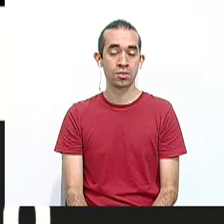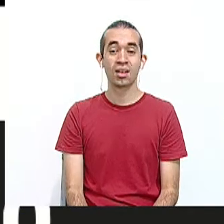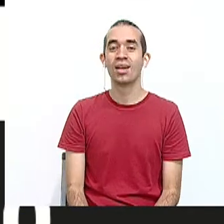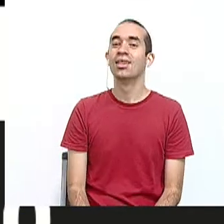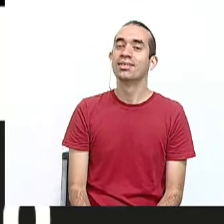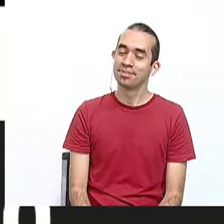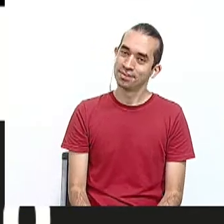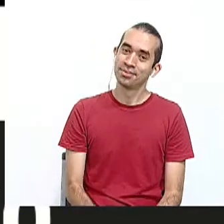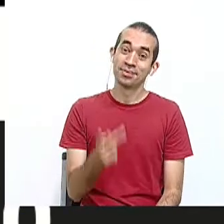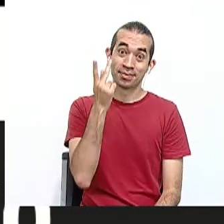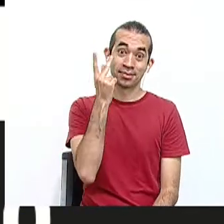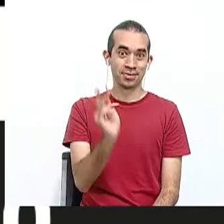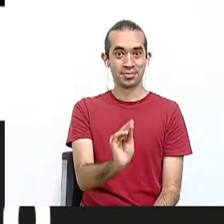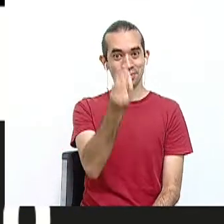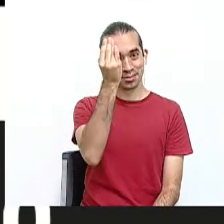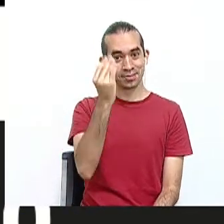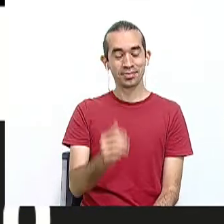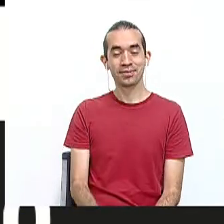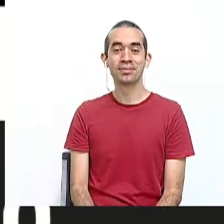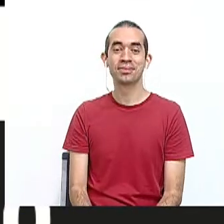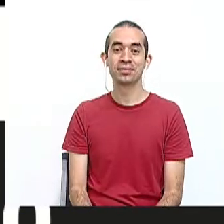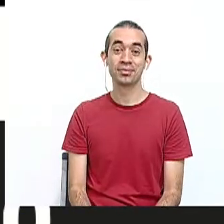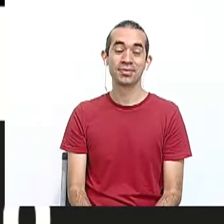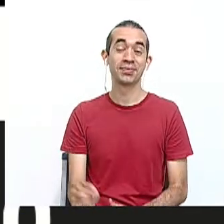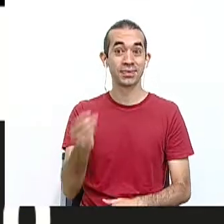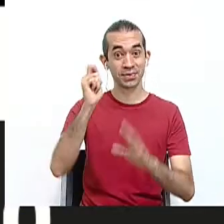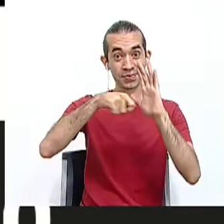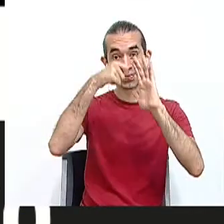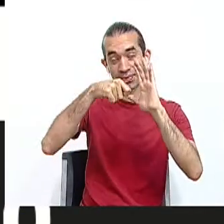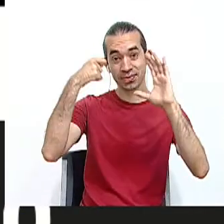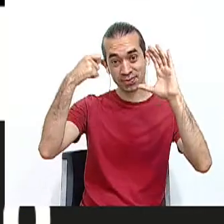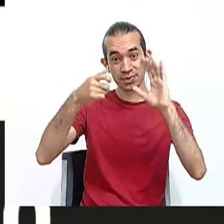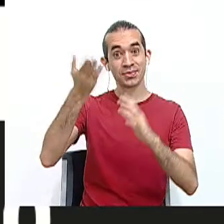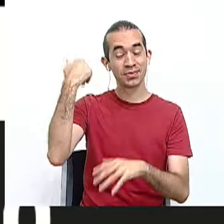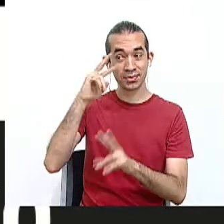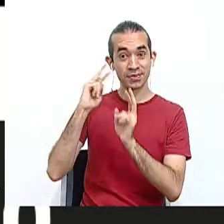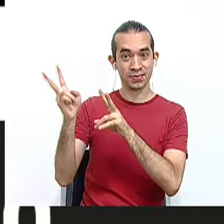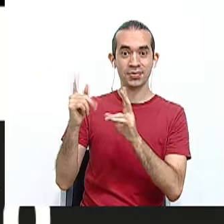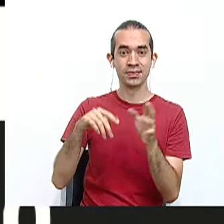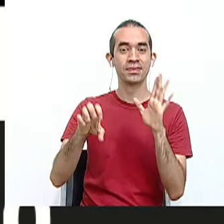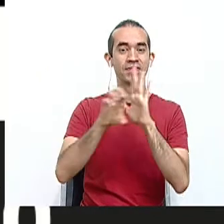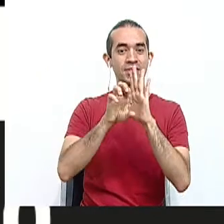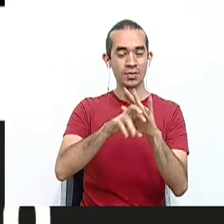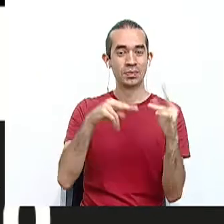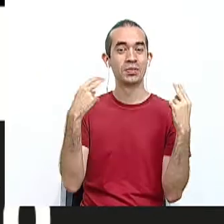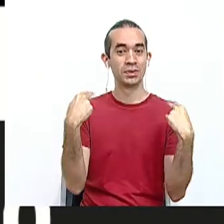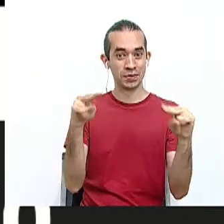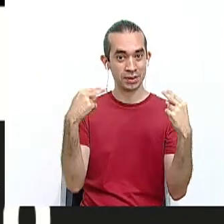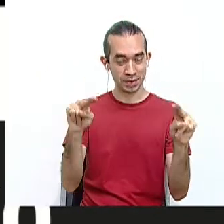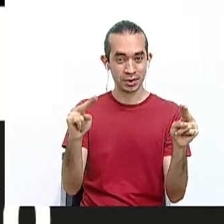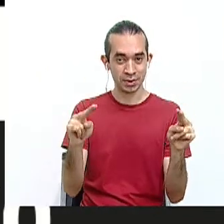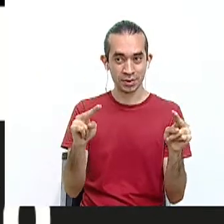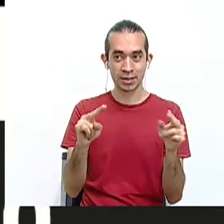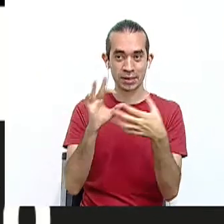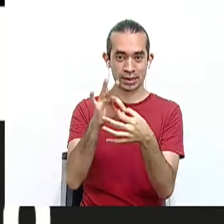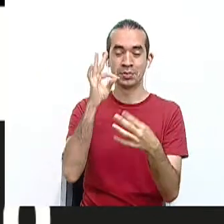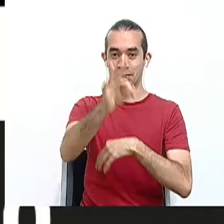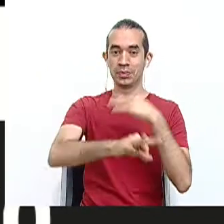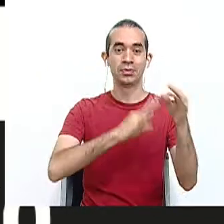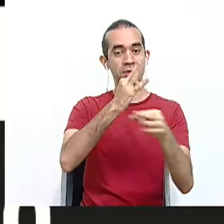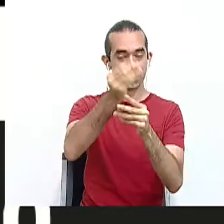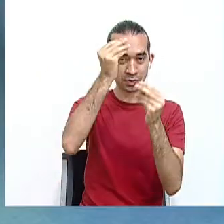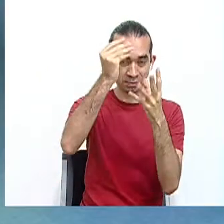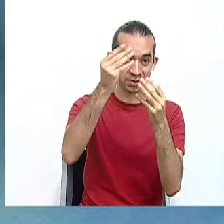Bien, jóvenes, vimos en el video anterior un ejemplo de noticia, sí, de un género